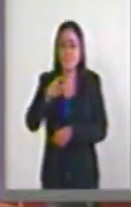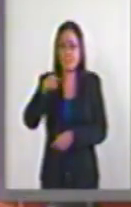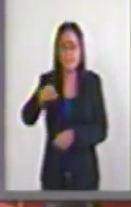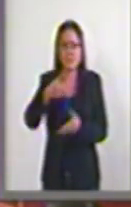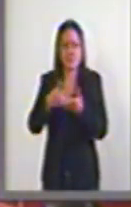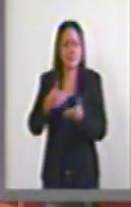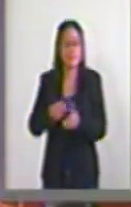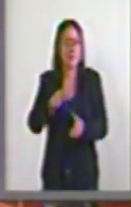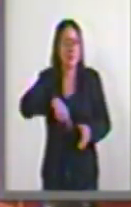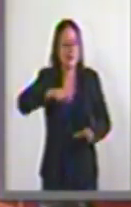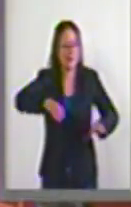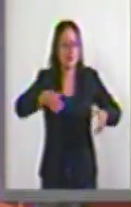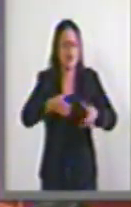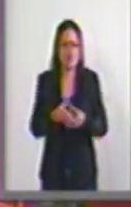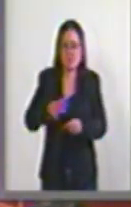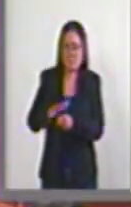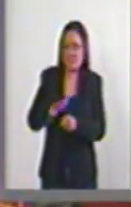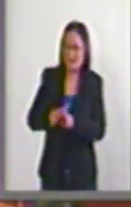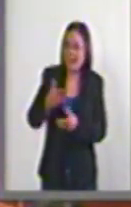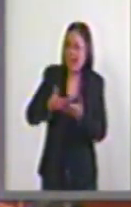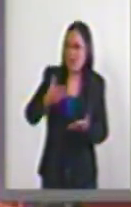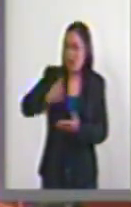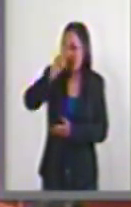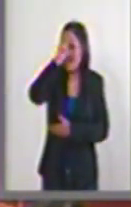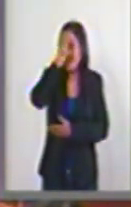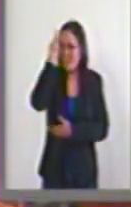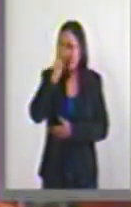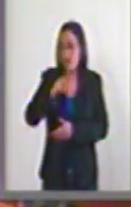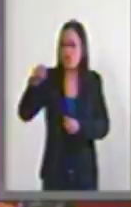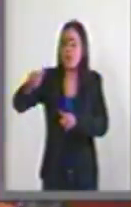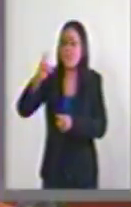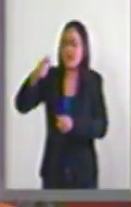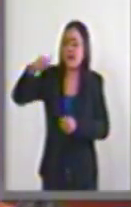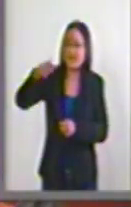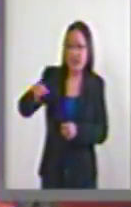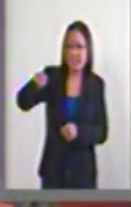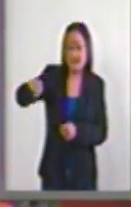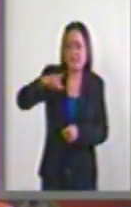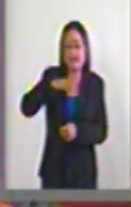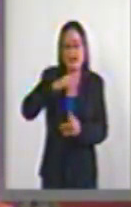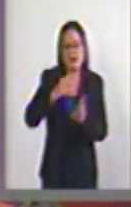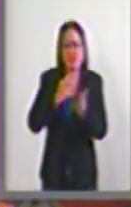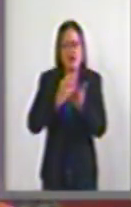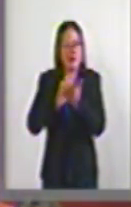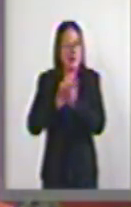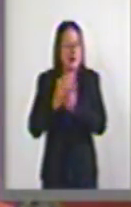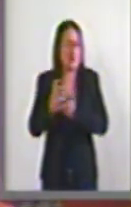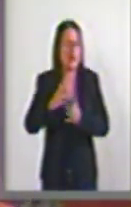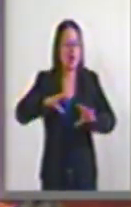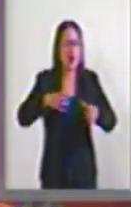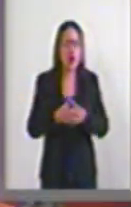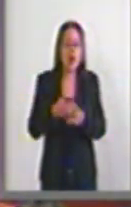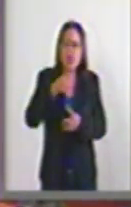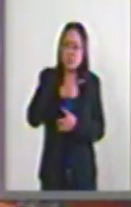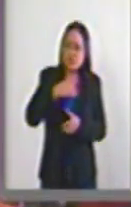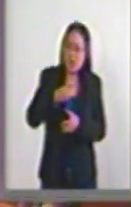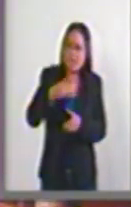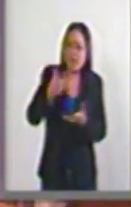realidad ha rebasado la capacidad de la actual Procuraduría General de la República, lo que hace